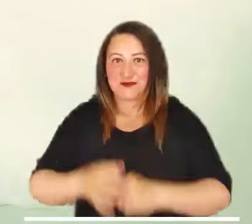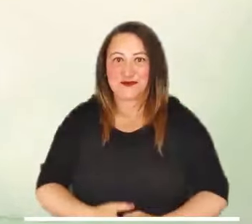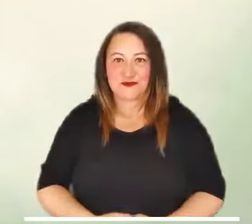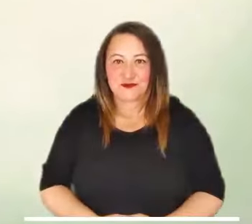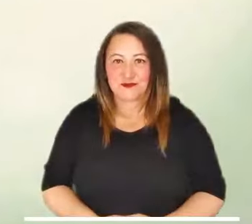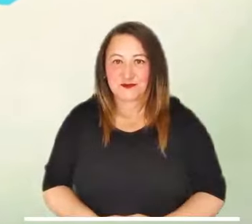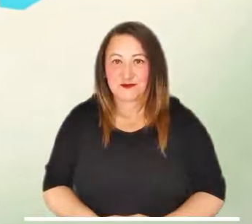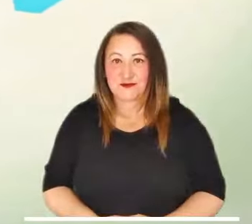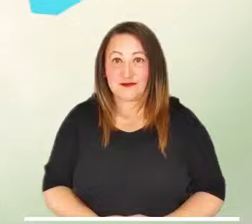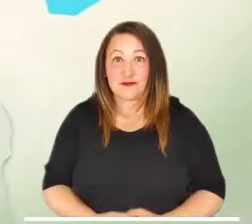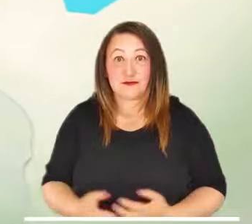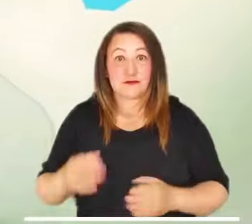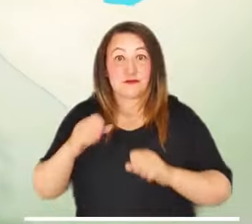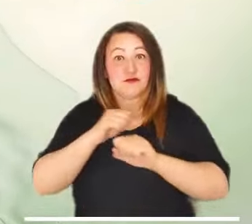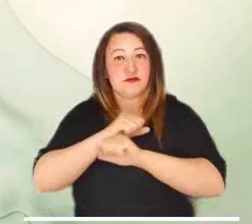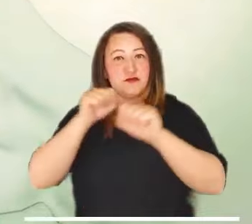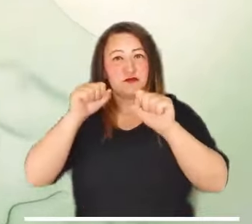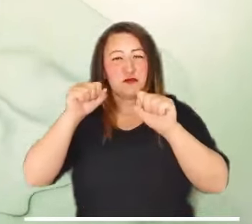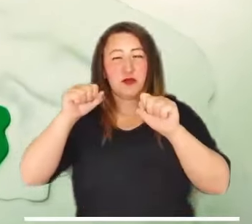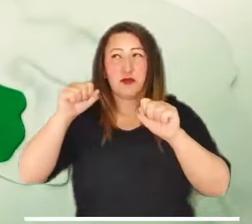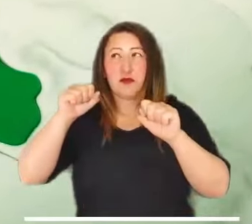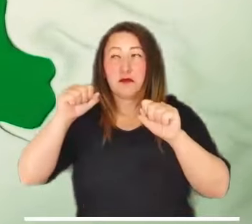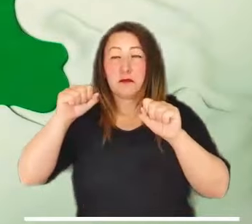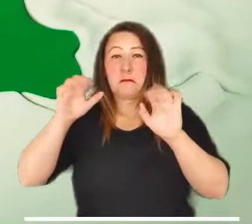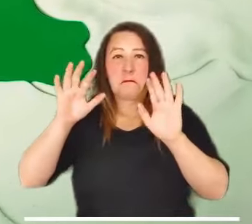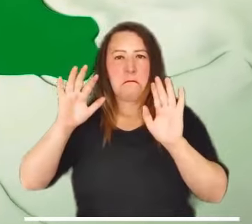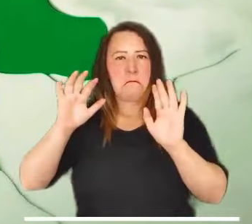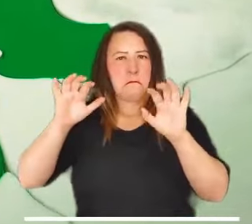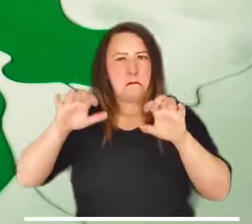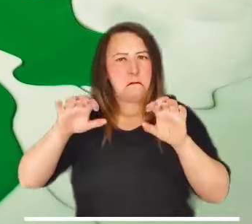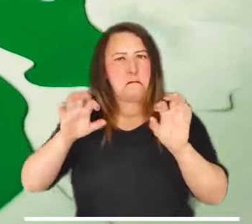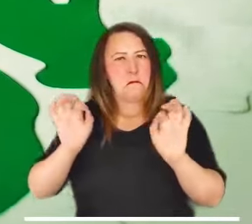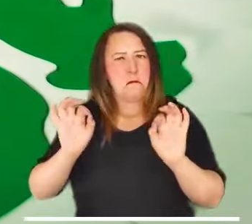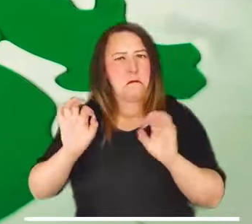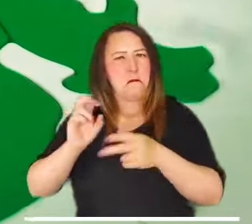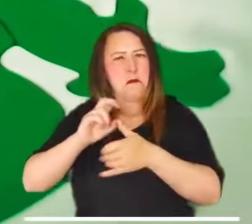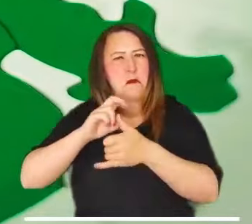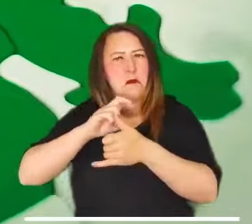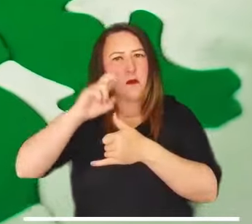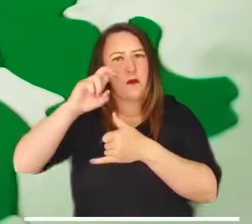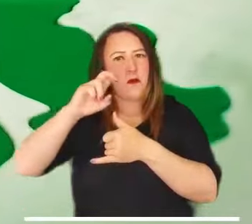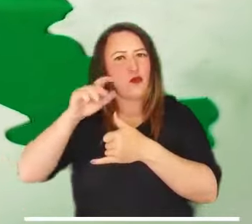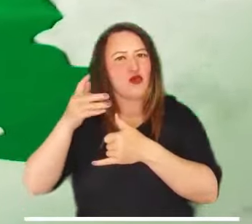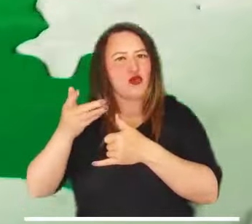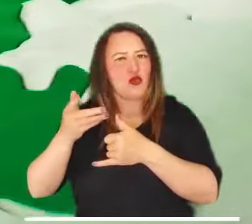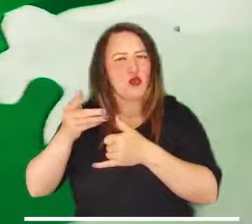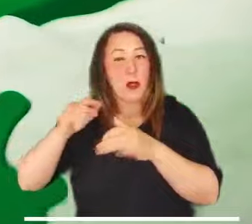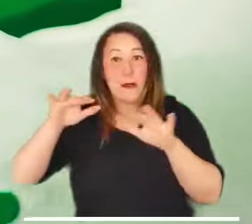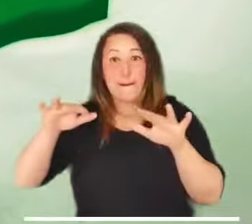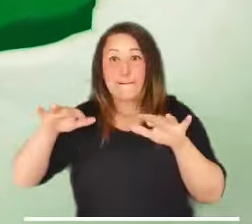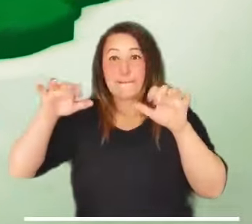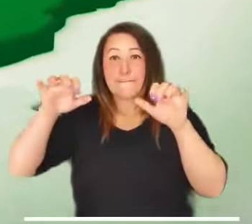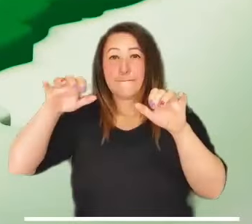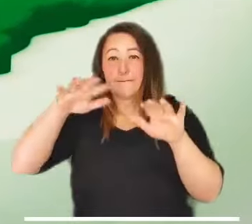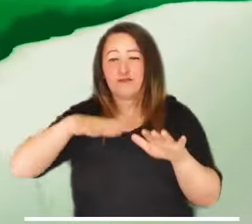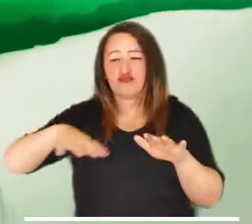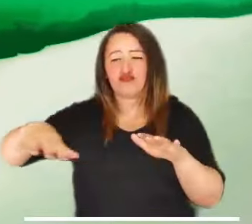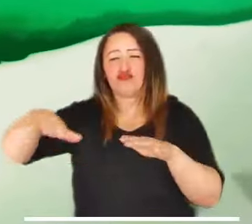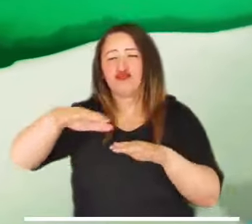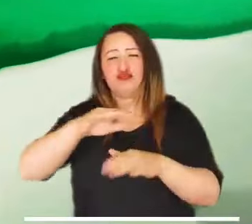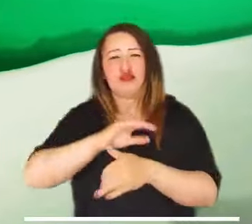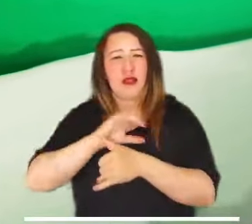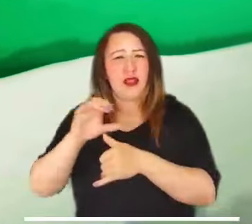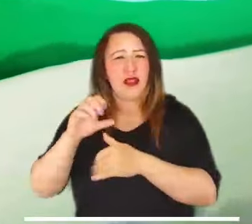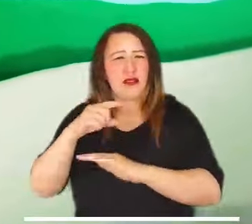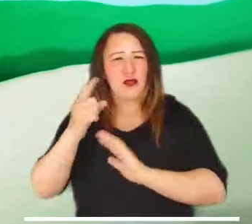Un inicio de jornada con poca actividad le espera al norte del país, pues las condiciones secas se extenderán por